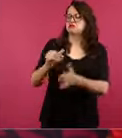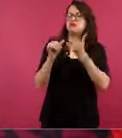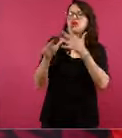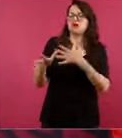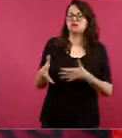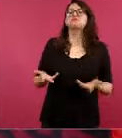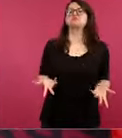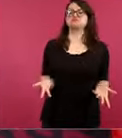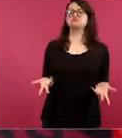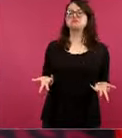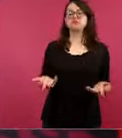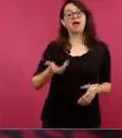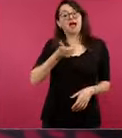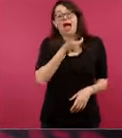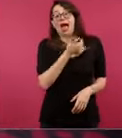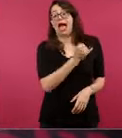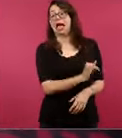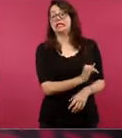No estoy